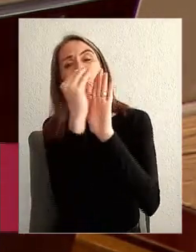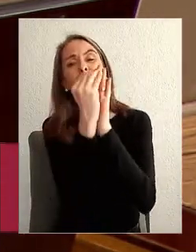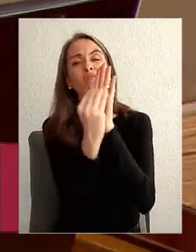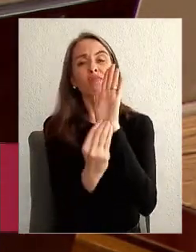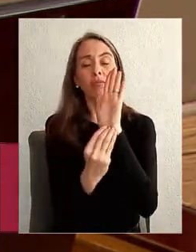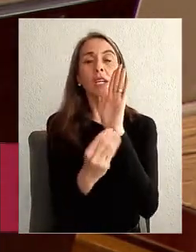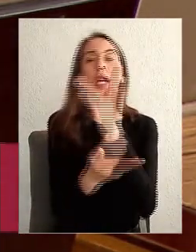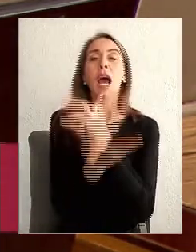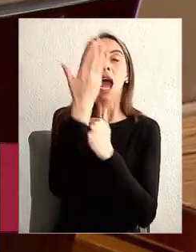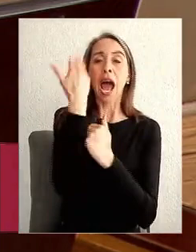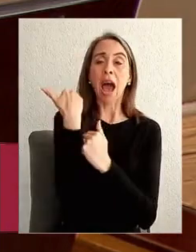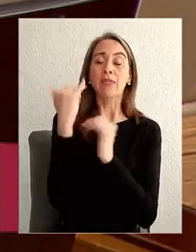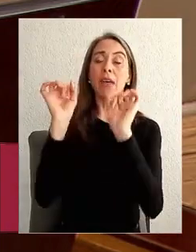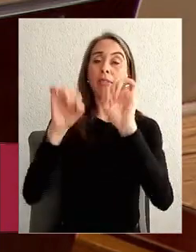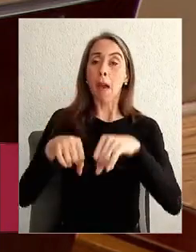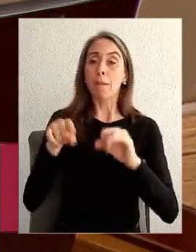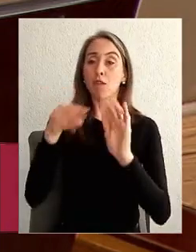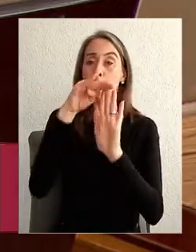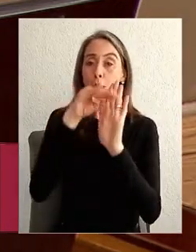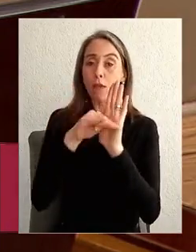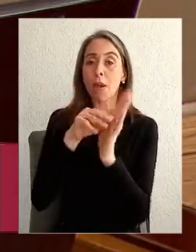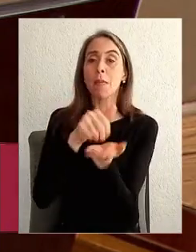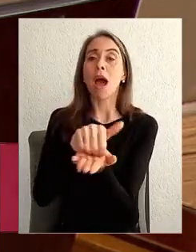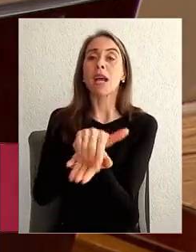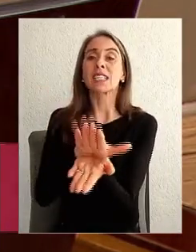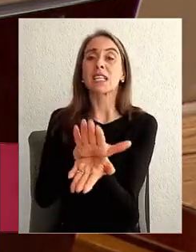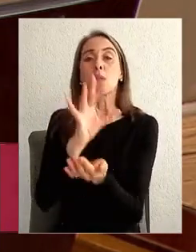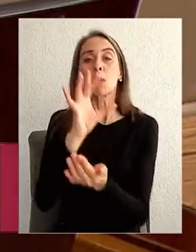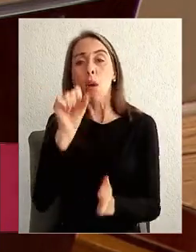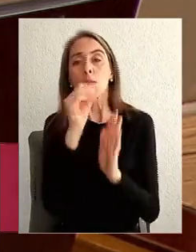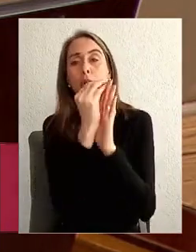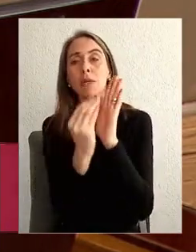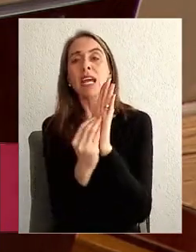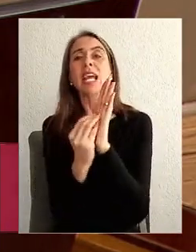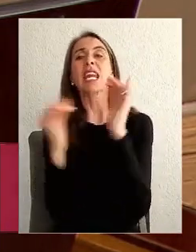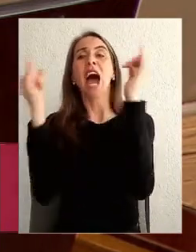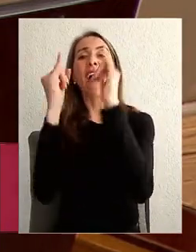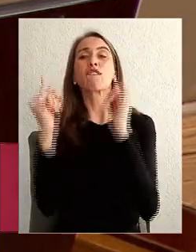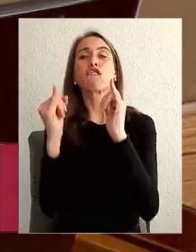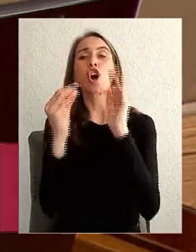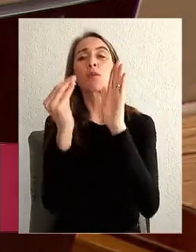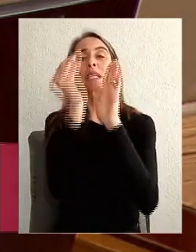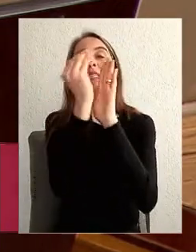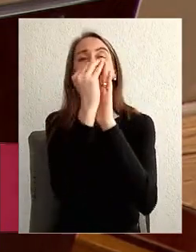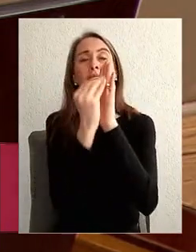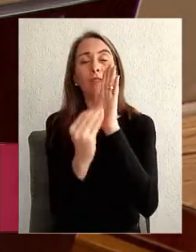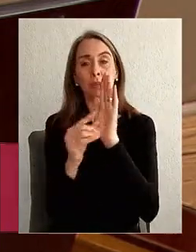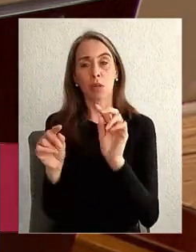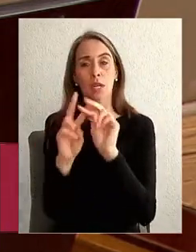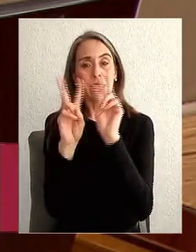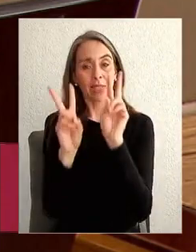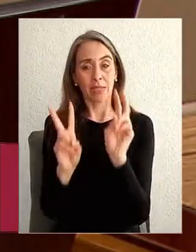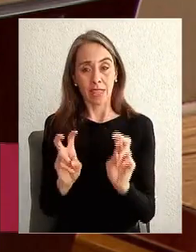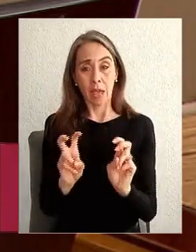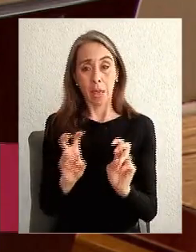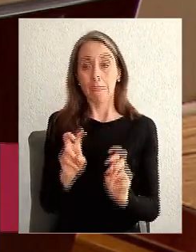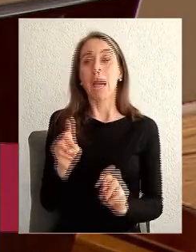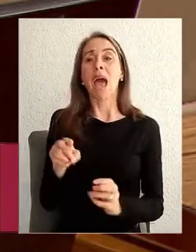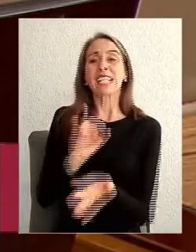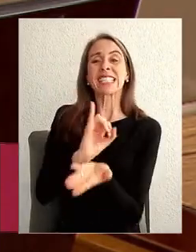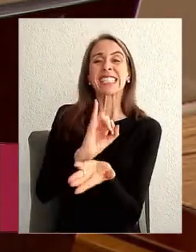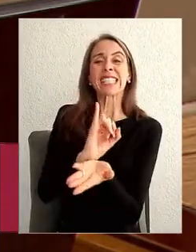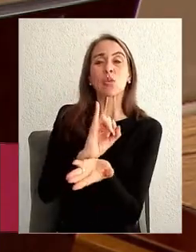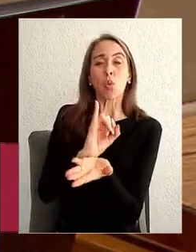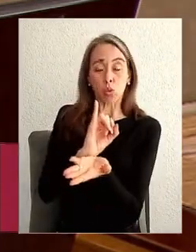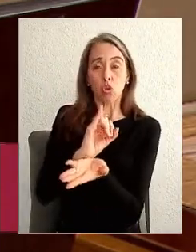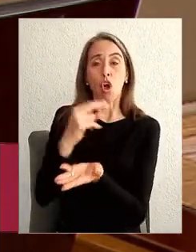¿no es cierto?, bueno, había sido rechazada por observaciones de forma. Entonces, en ese tema de INJUB, quisiera, ¿no es cierto?, que ustedes también lo